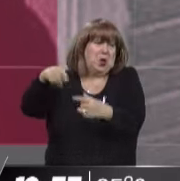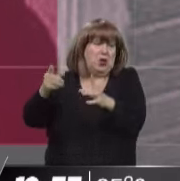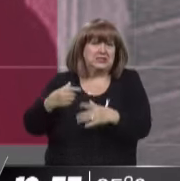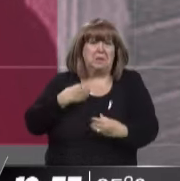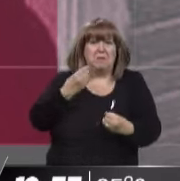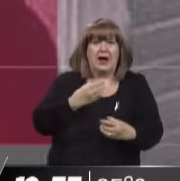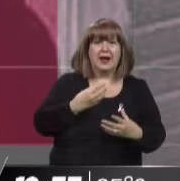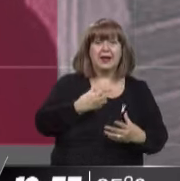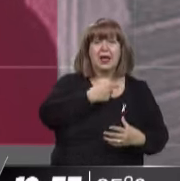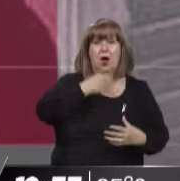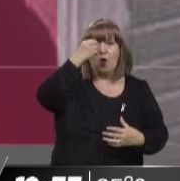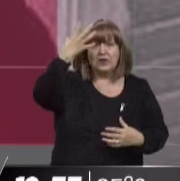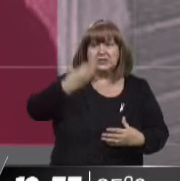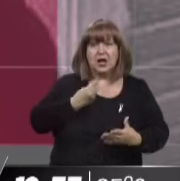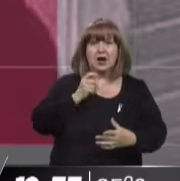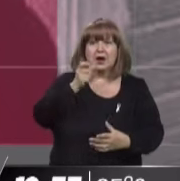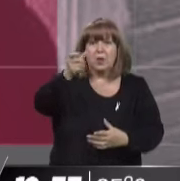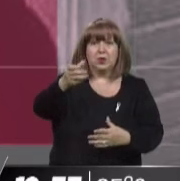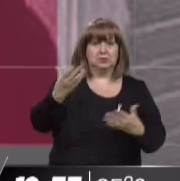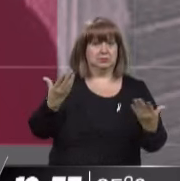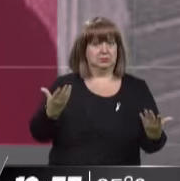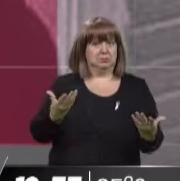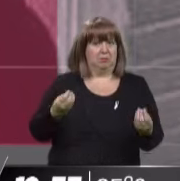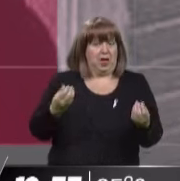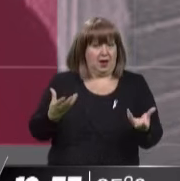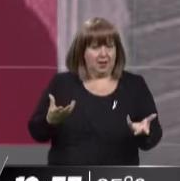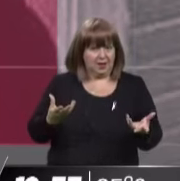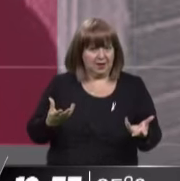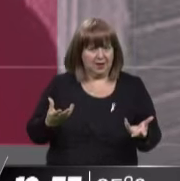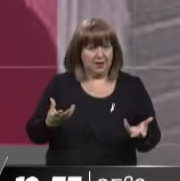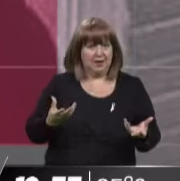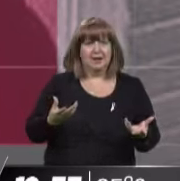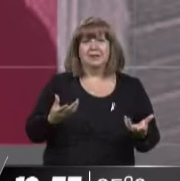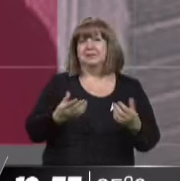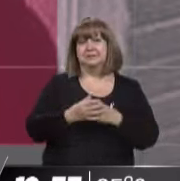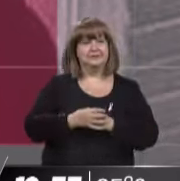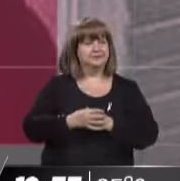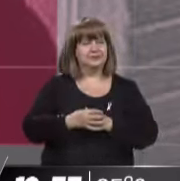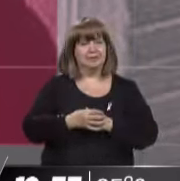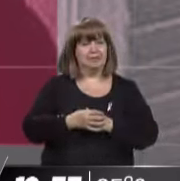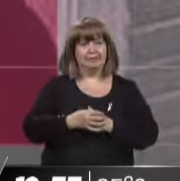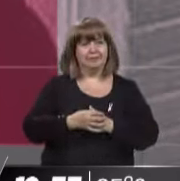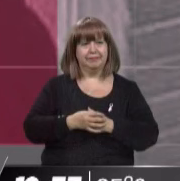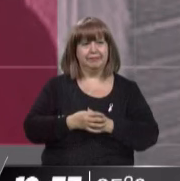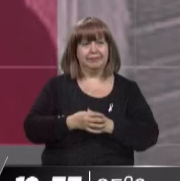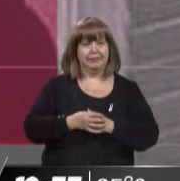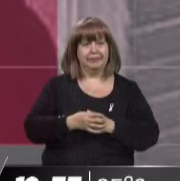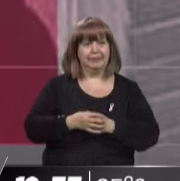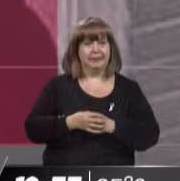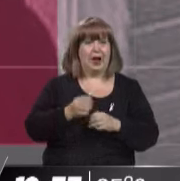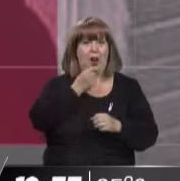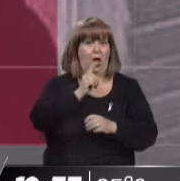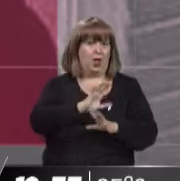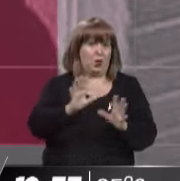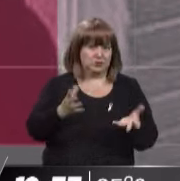haciendo obviamente foco en la decisión de Gabriela Cerruti y gran parte de la política comunicacional del gobierno de salir a contestar.